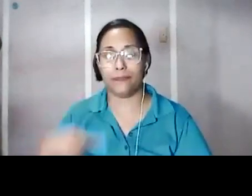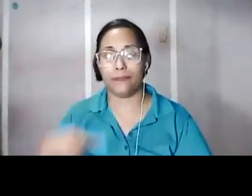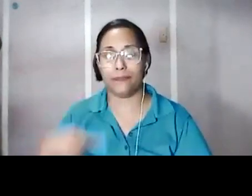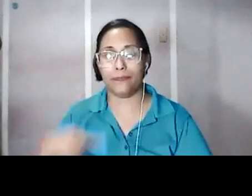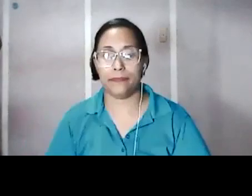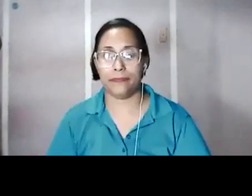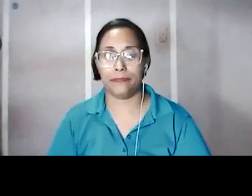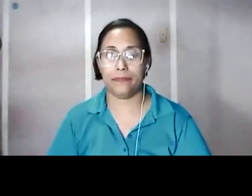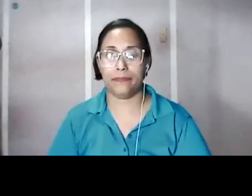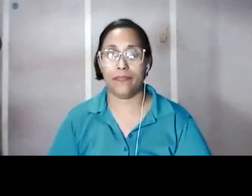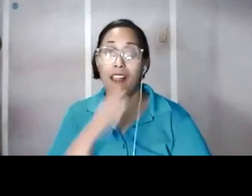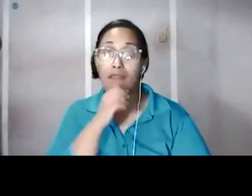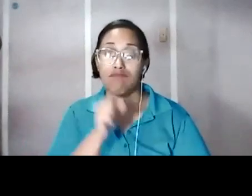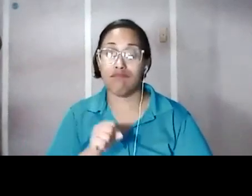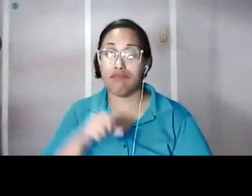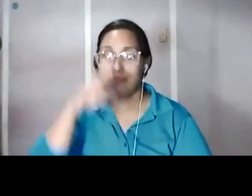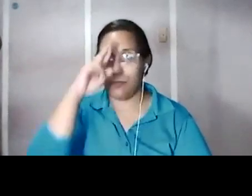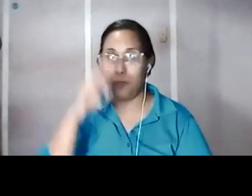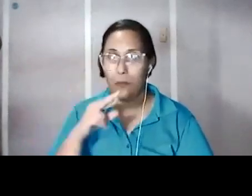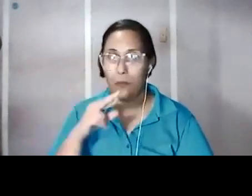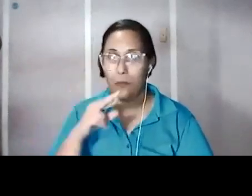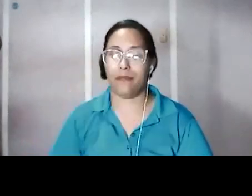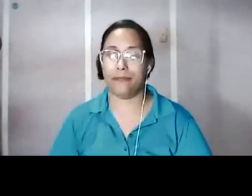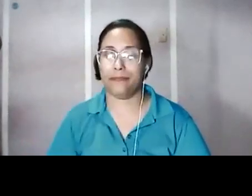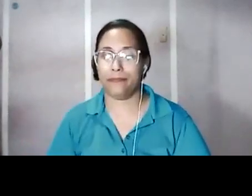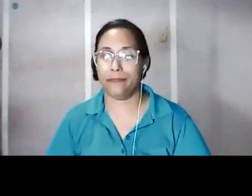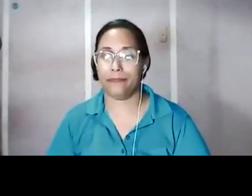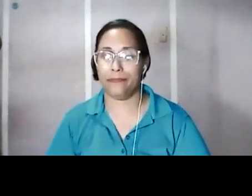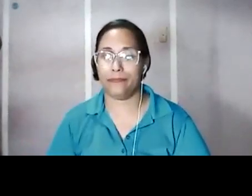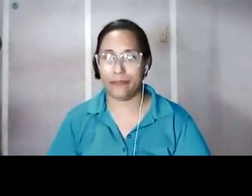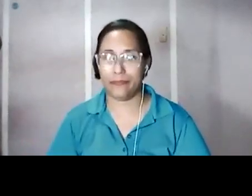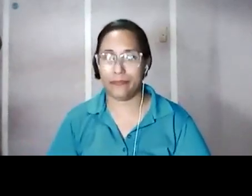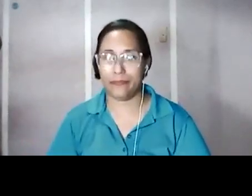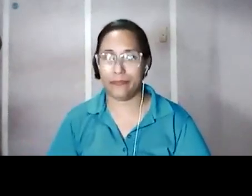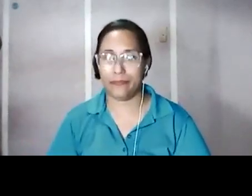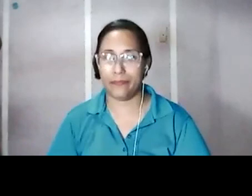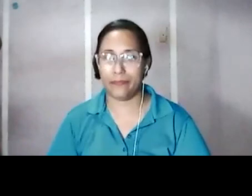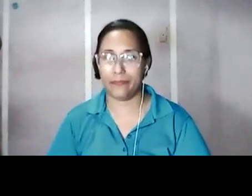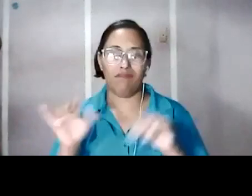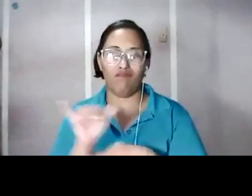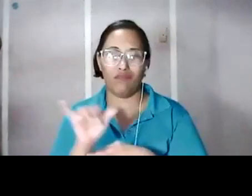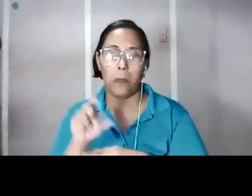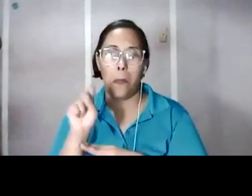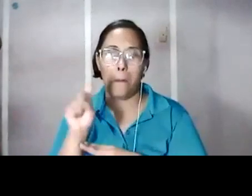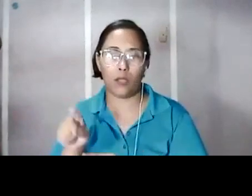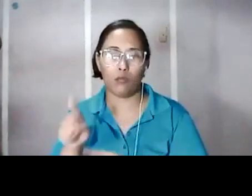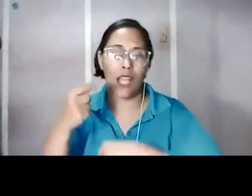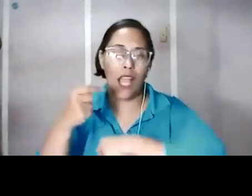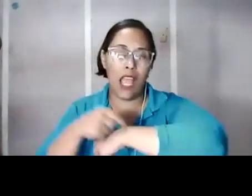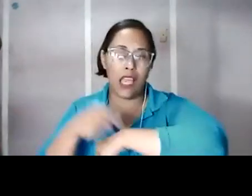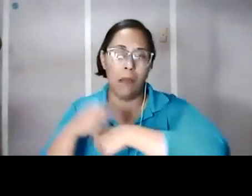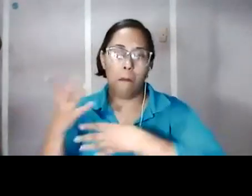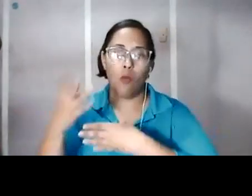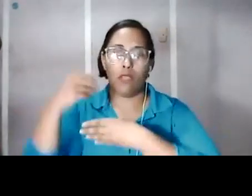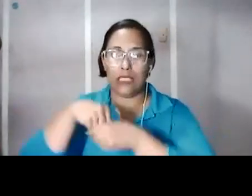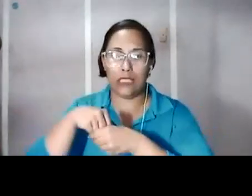en la antigua Roma, en el Imperio Romano. En esa misma línea preguntan que en qué momento entra la figura